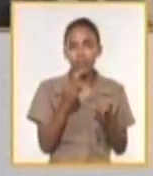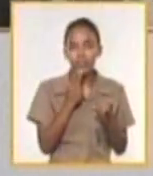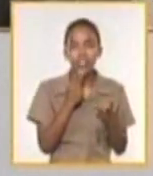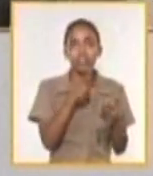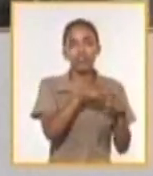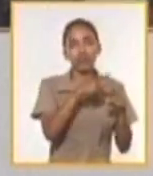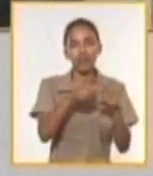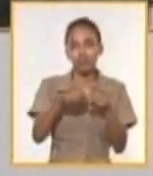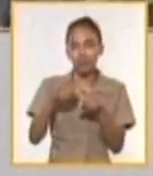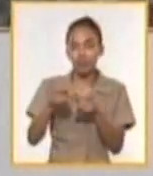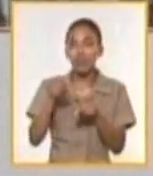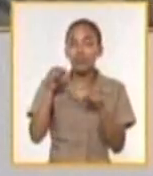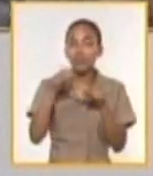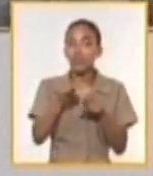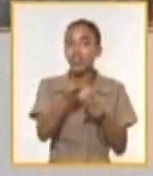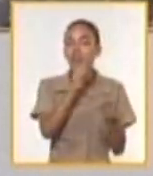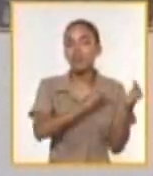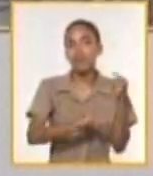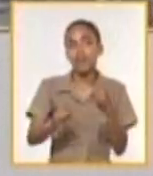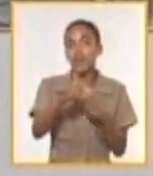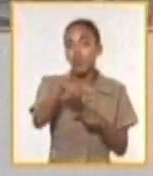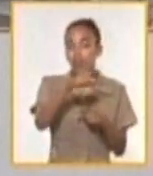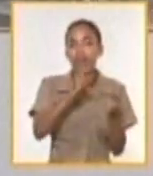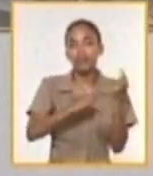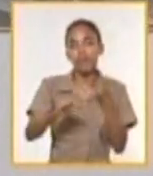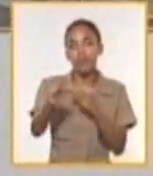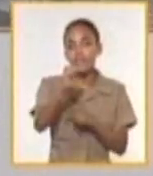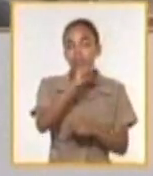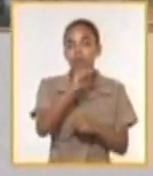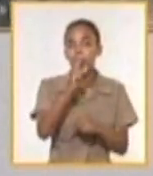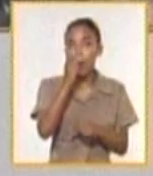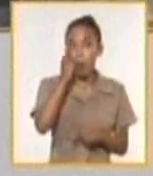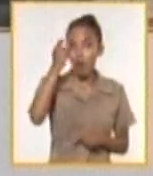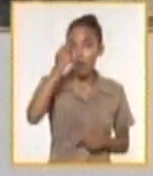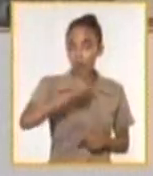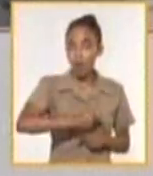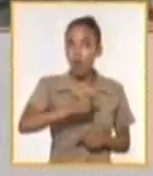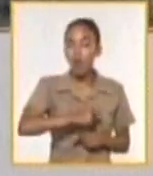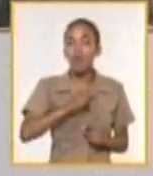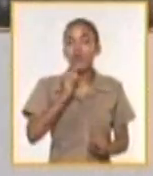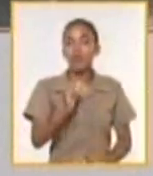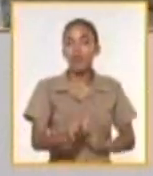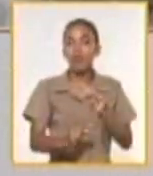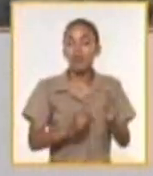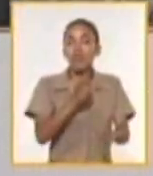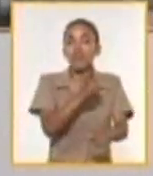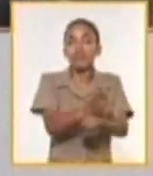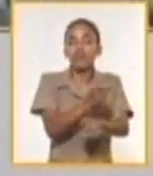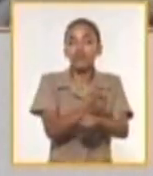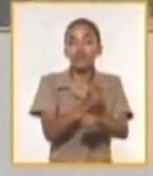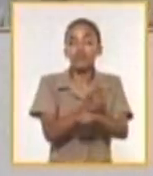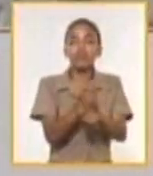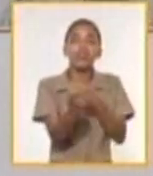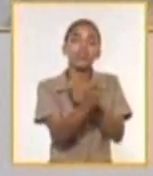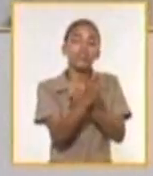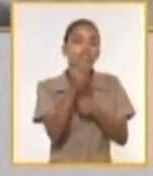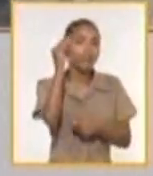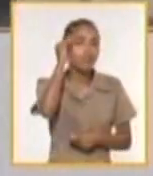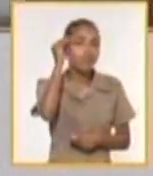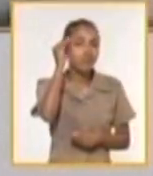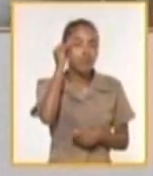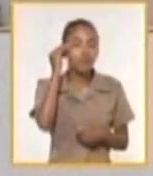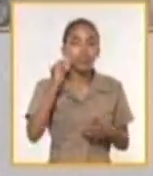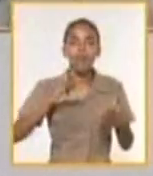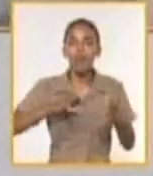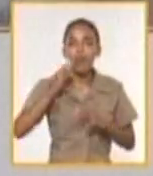está la esencia de un hombre que se va formando en un pensamiento, en una idea,